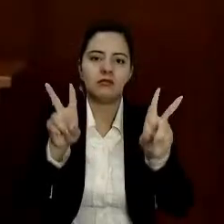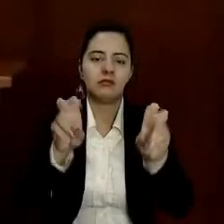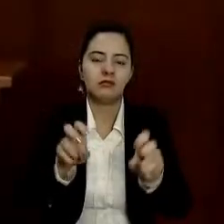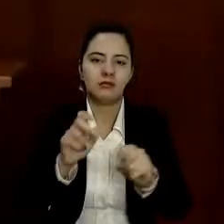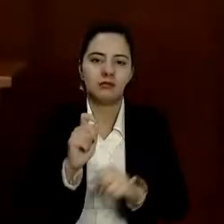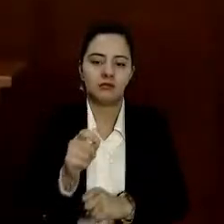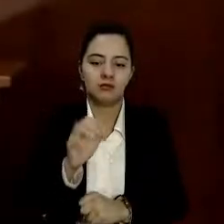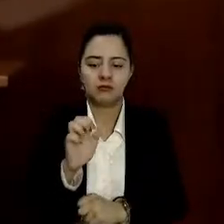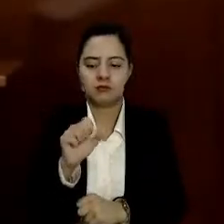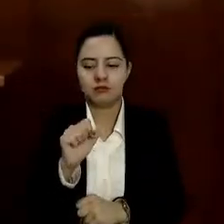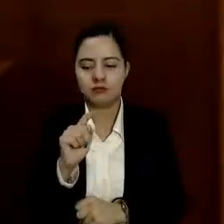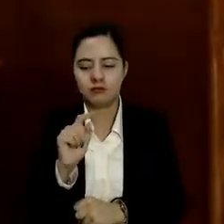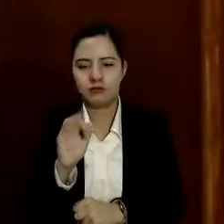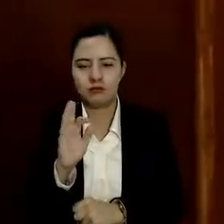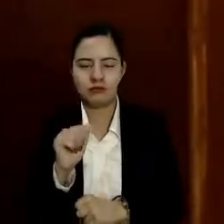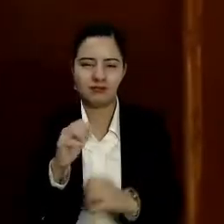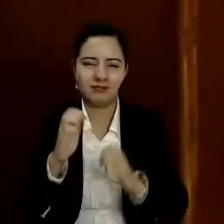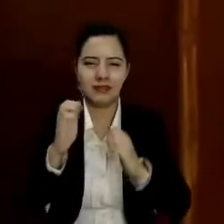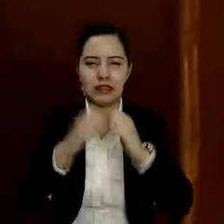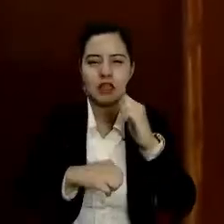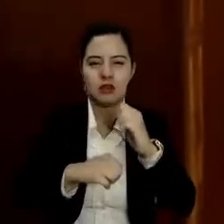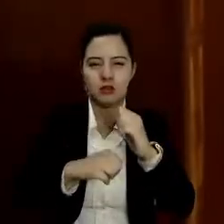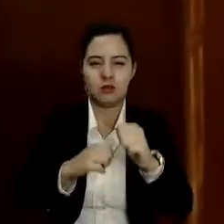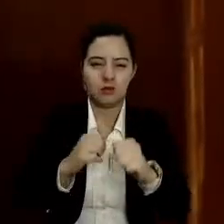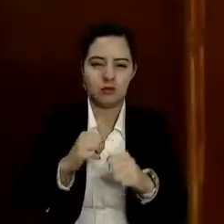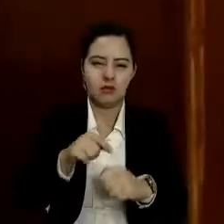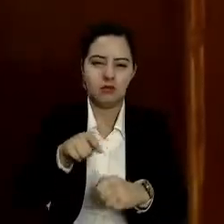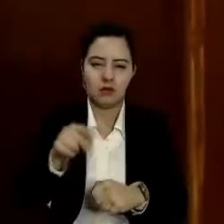de estafa maestra. Adelante, diputada.